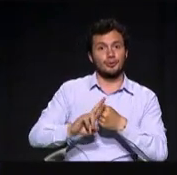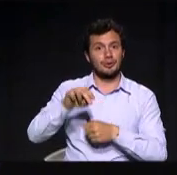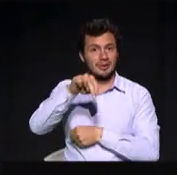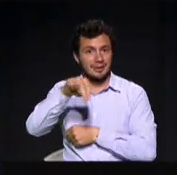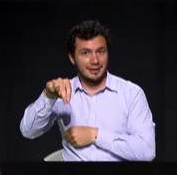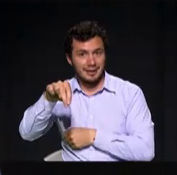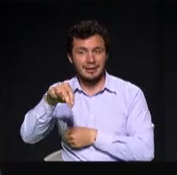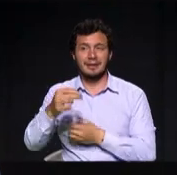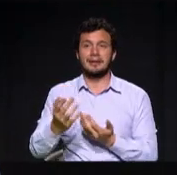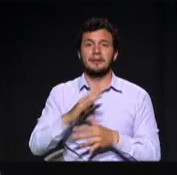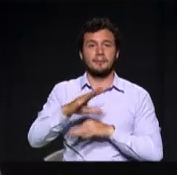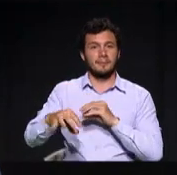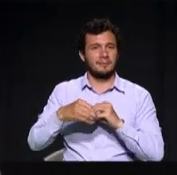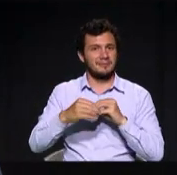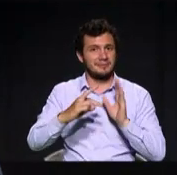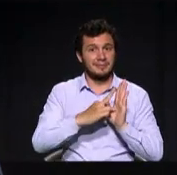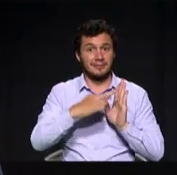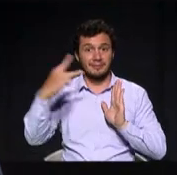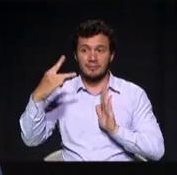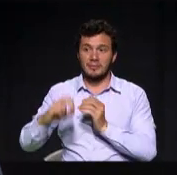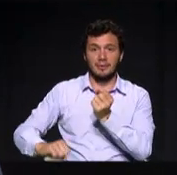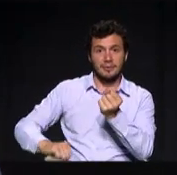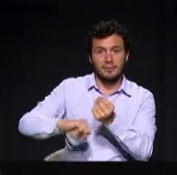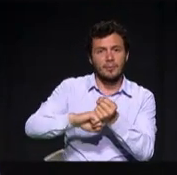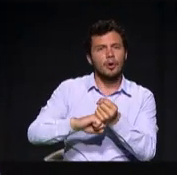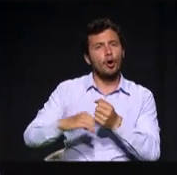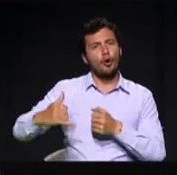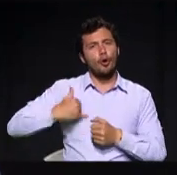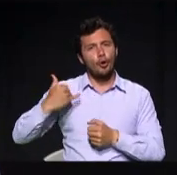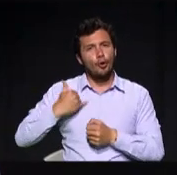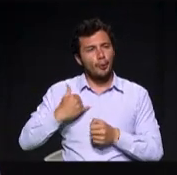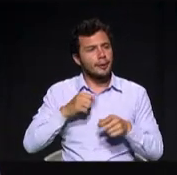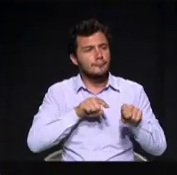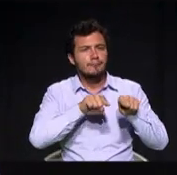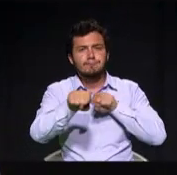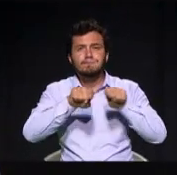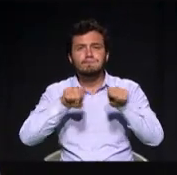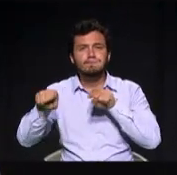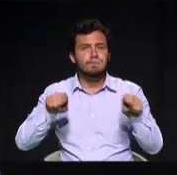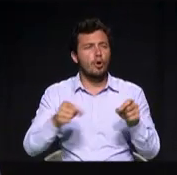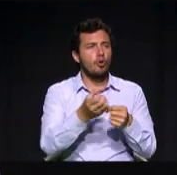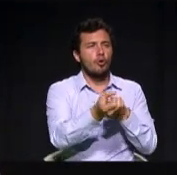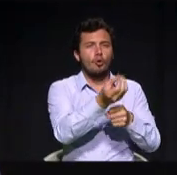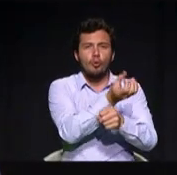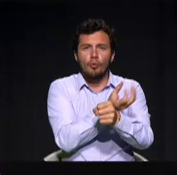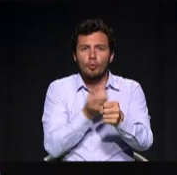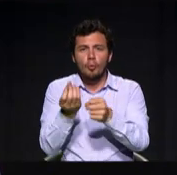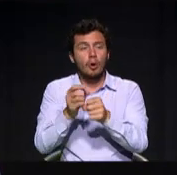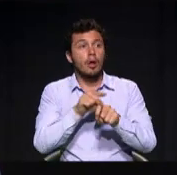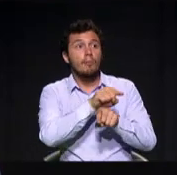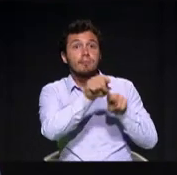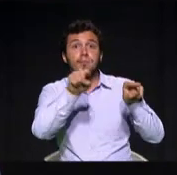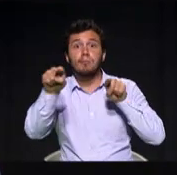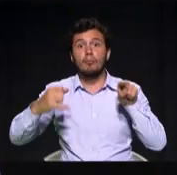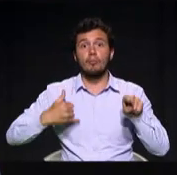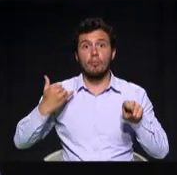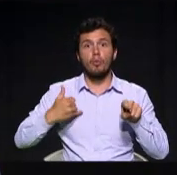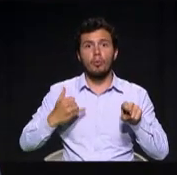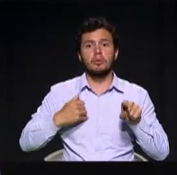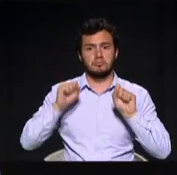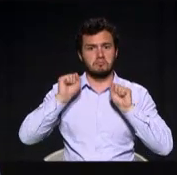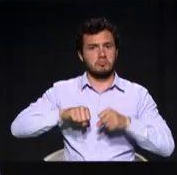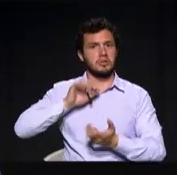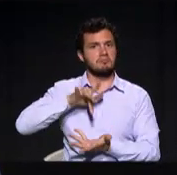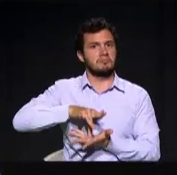para que jóvenes entre todas estas comunas puedan participar en la implementación de